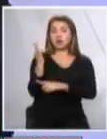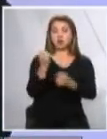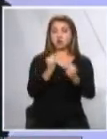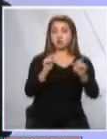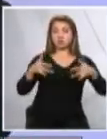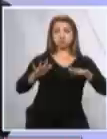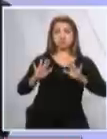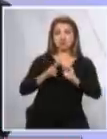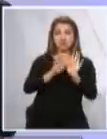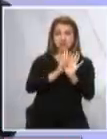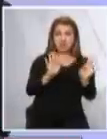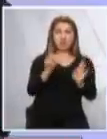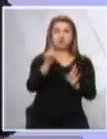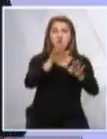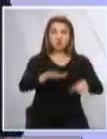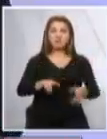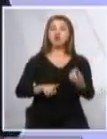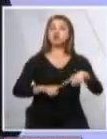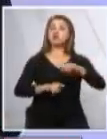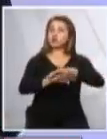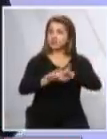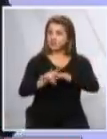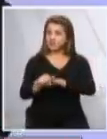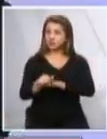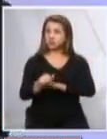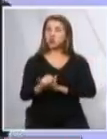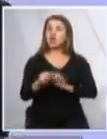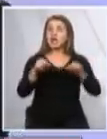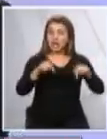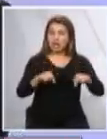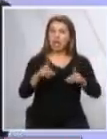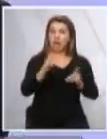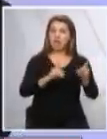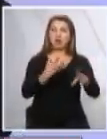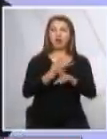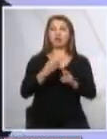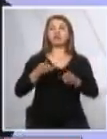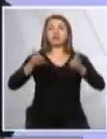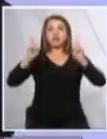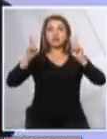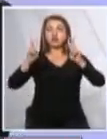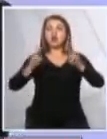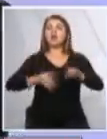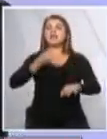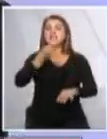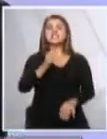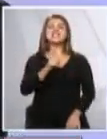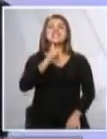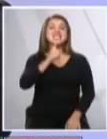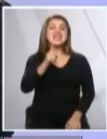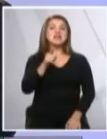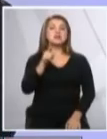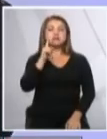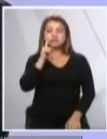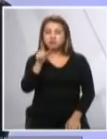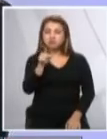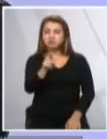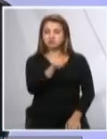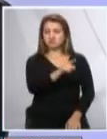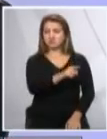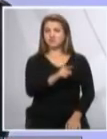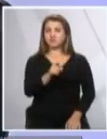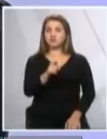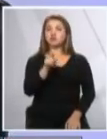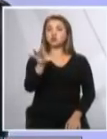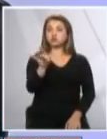hacer. No es lo mismo que en otro tipo de delitos, porque aquí hay alguien que tiene el derecho a establecer quién es objeto